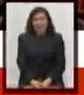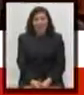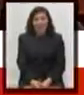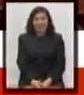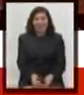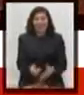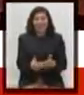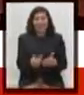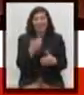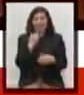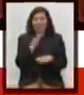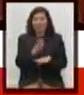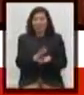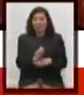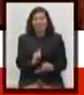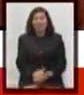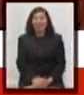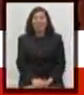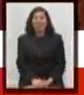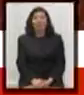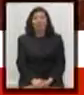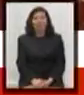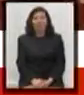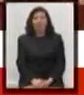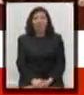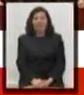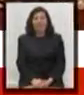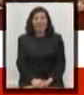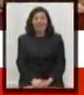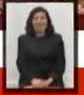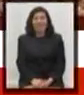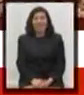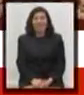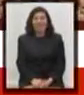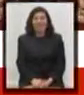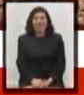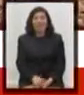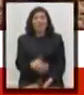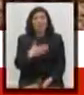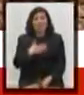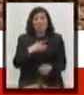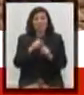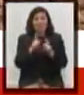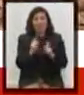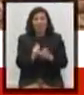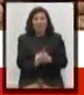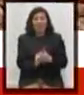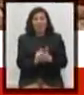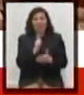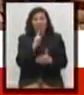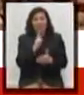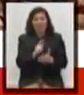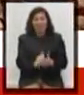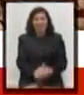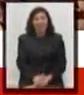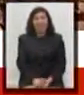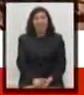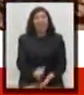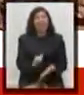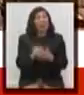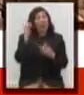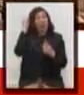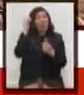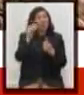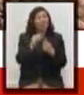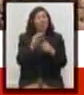Bueno, ante todo, buenas tardes, doctora Marta Hildebrand y presidente del Congreso. Mi pregunta a la doctora es, ¿qué opinión